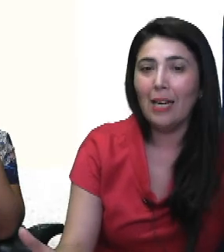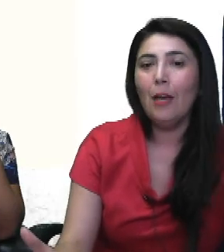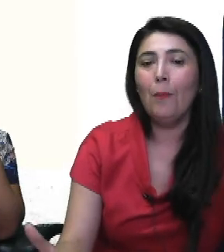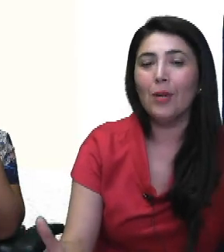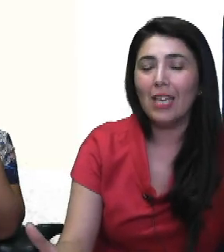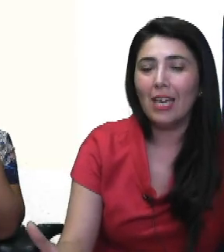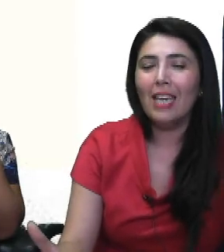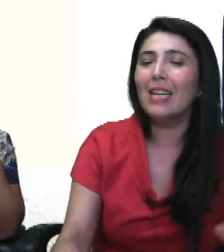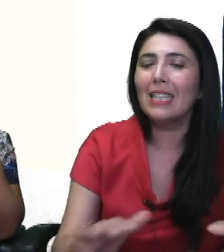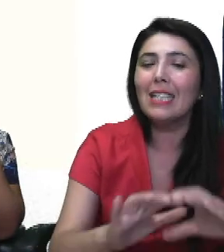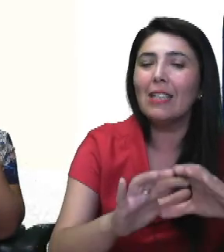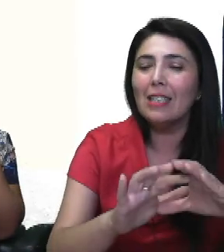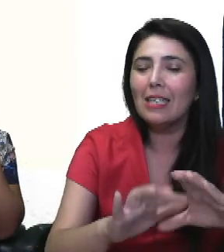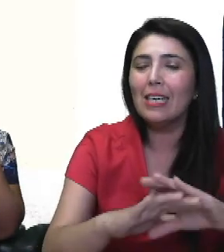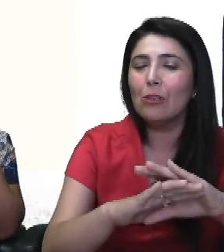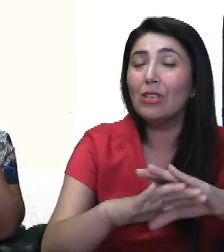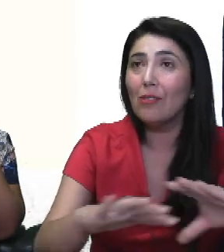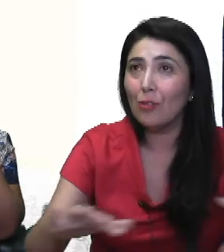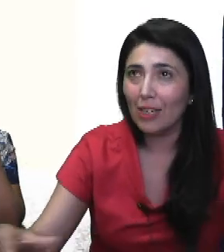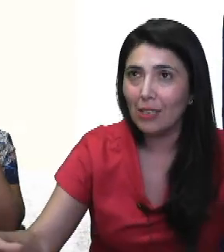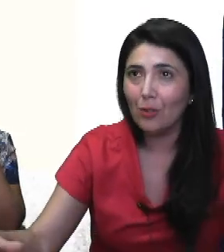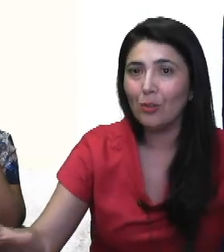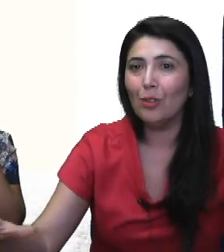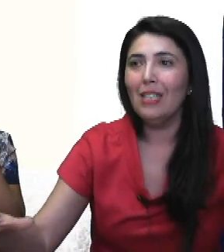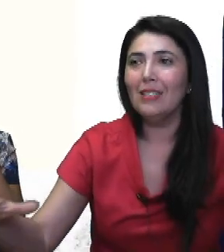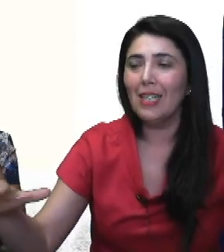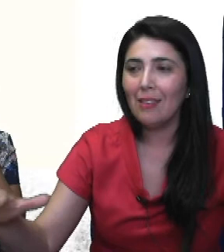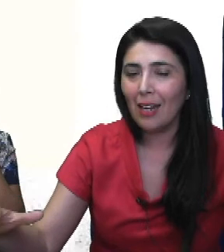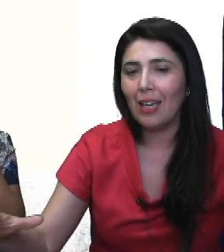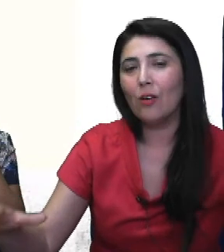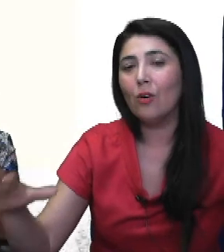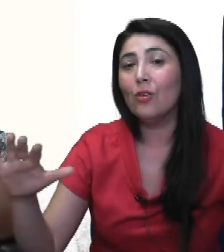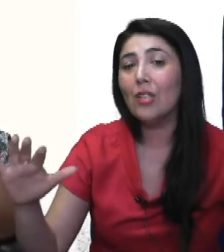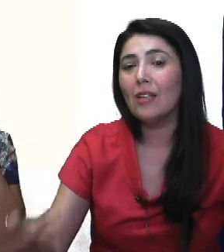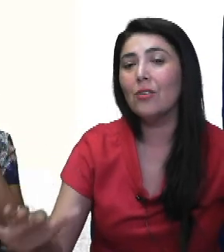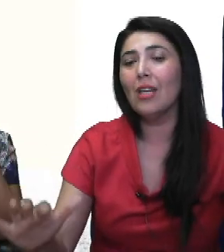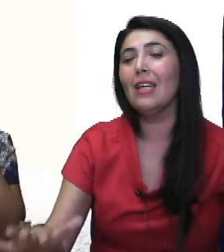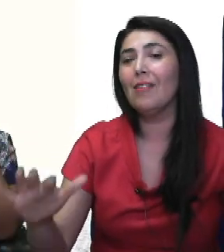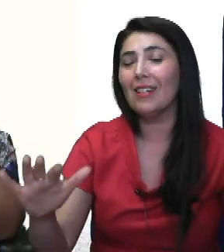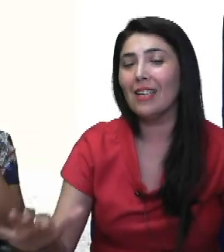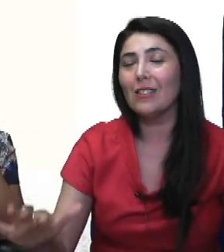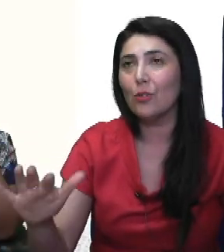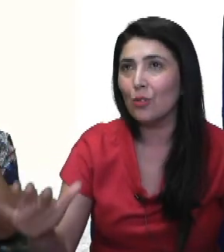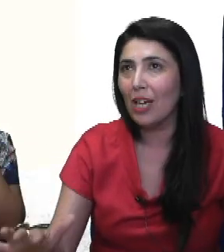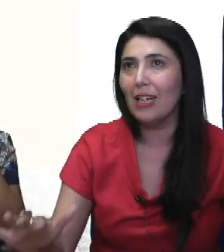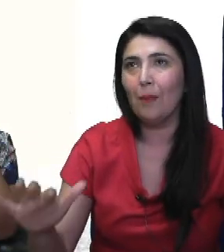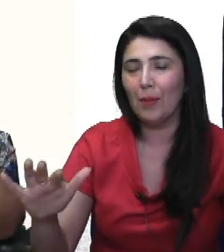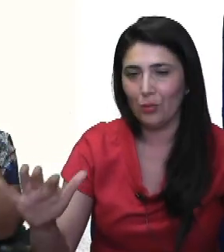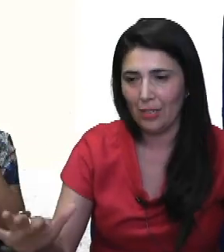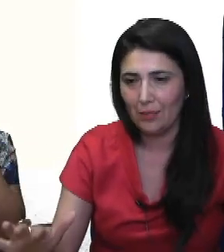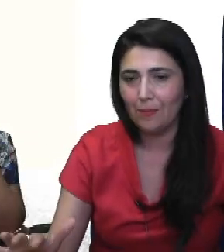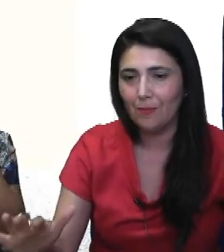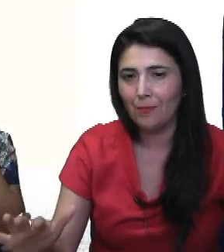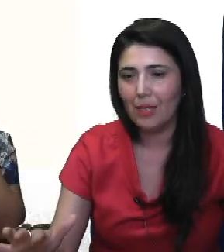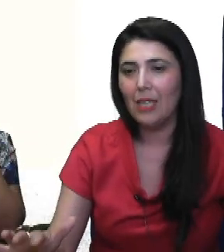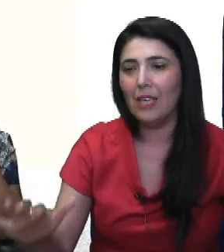velar, porque estos servicios básicos se entreguen con consideraciones en el bienestar psicosocial de las